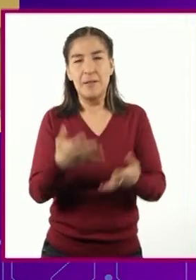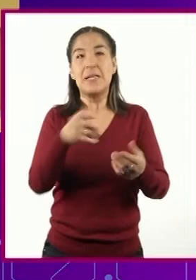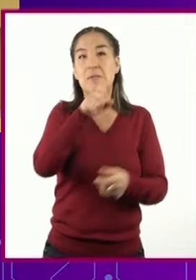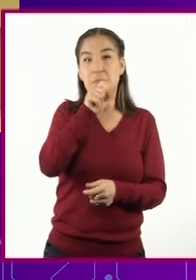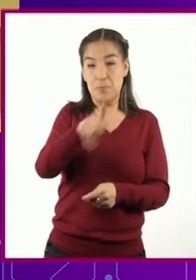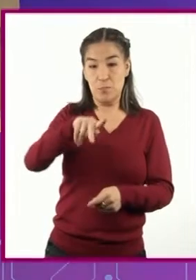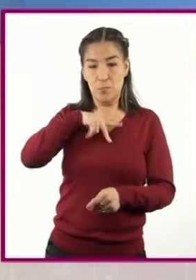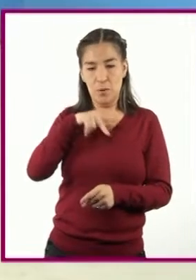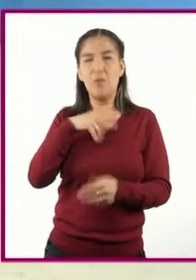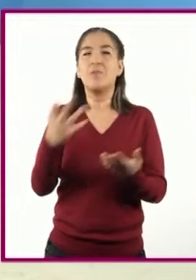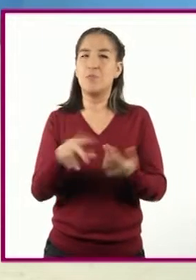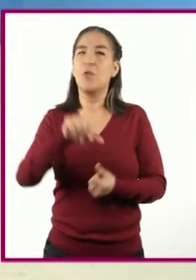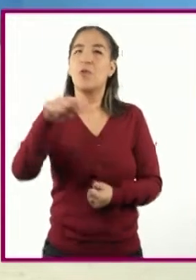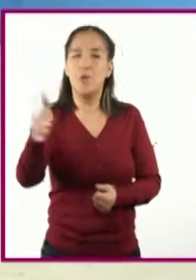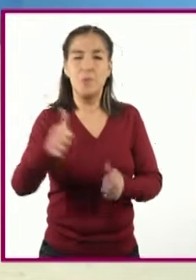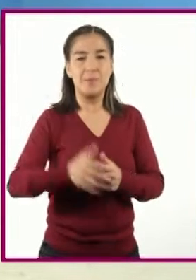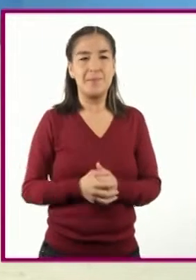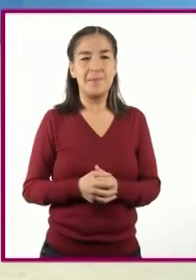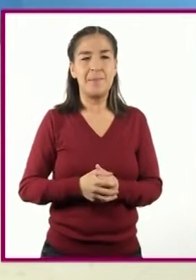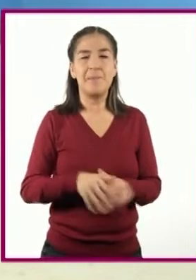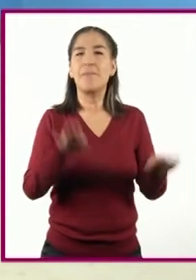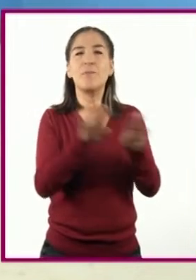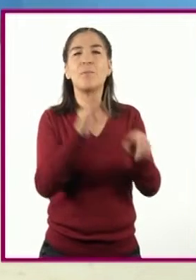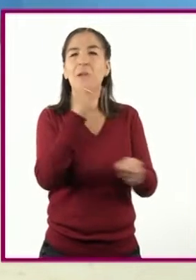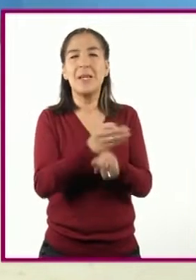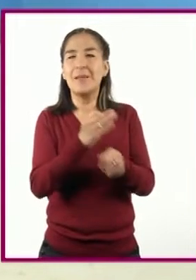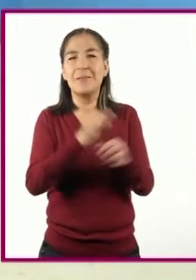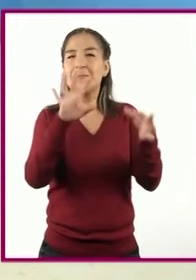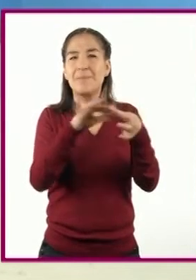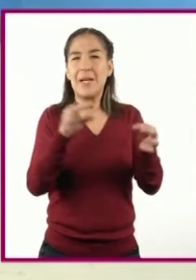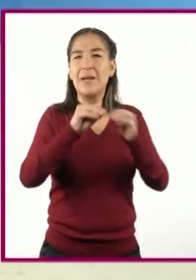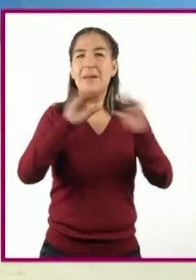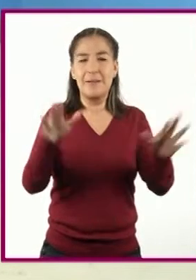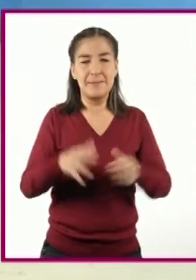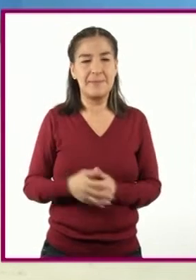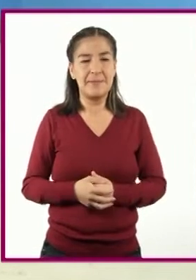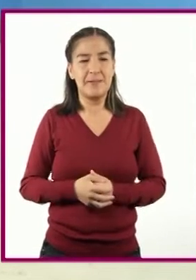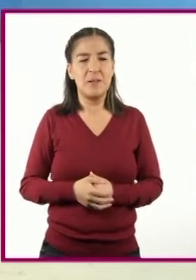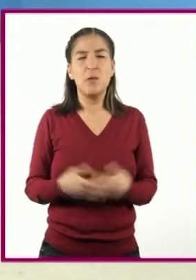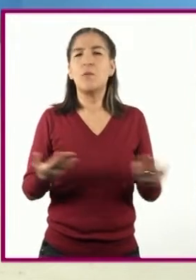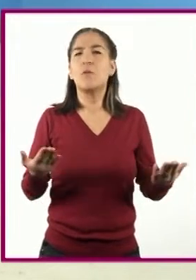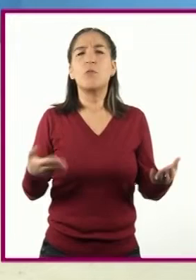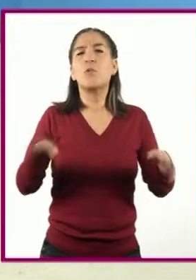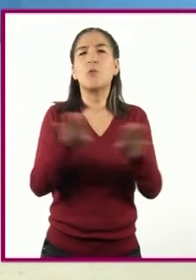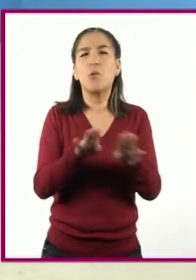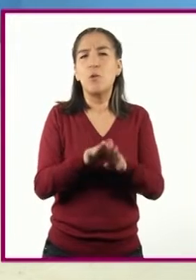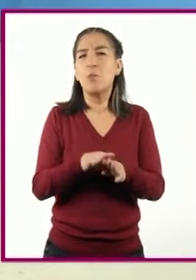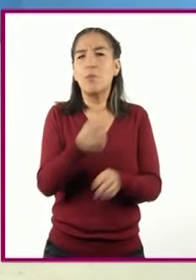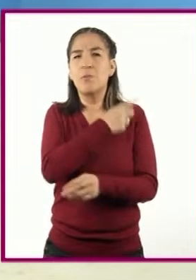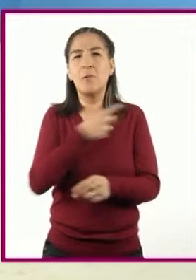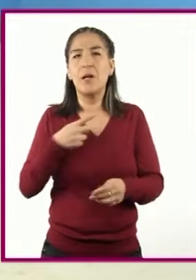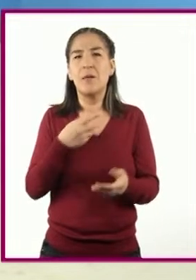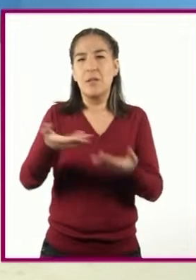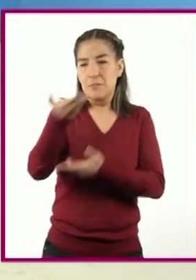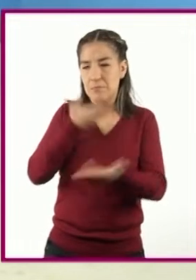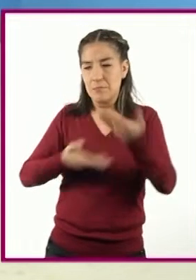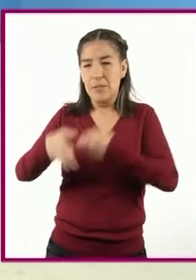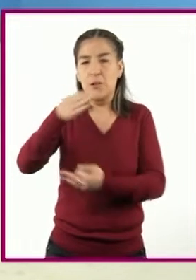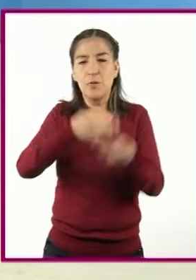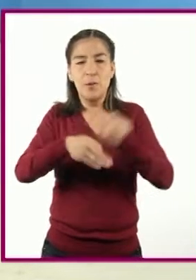ajenas. Para tenerlo muy claro, maestra, ¿cómo se debe dar la convivencia para que